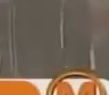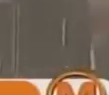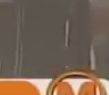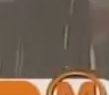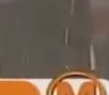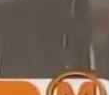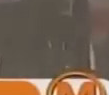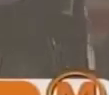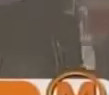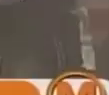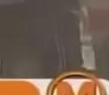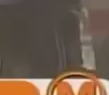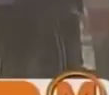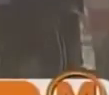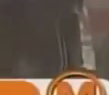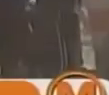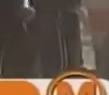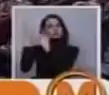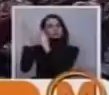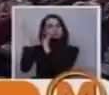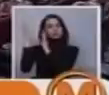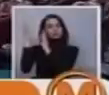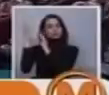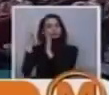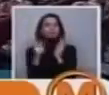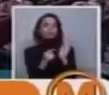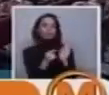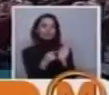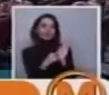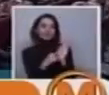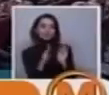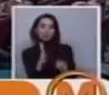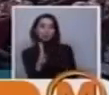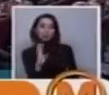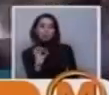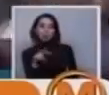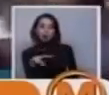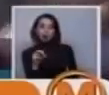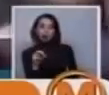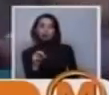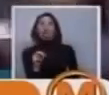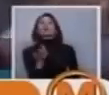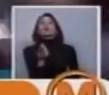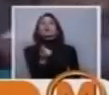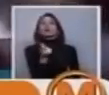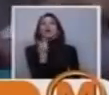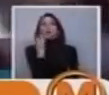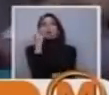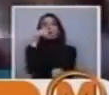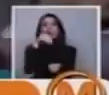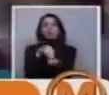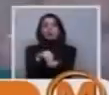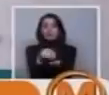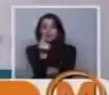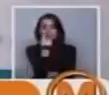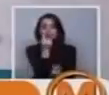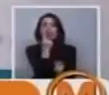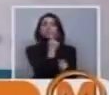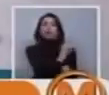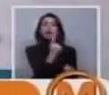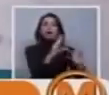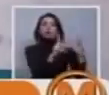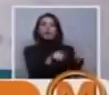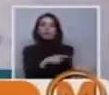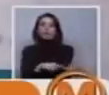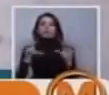beneficio de 6 millones de personas. Este bono será de 40 mil pesos por familia